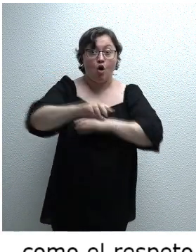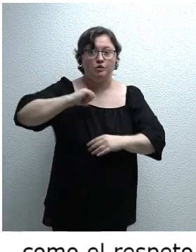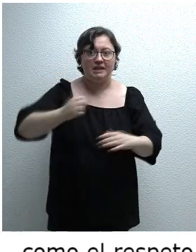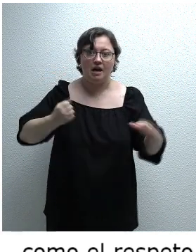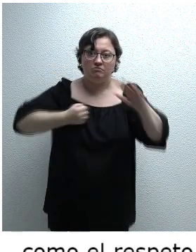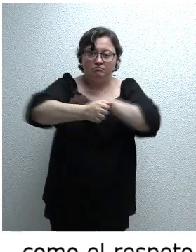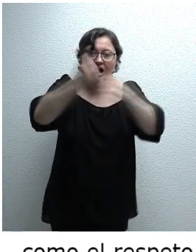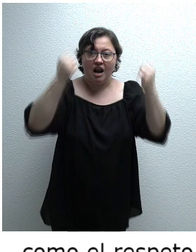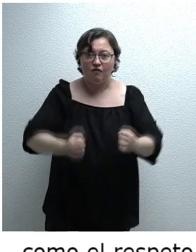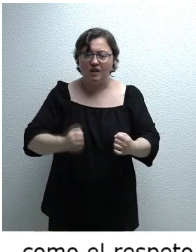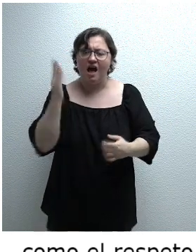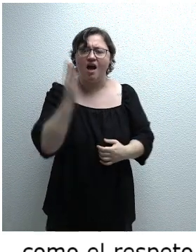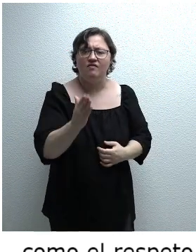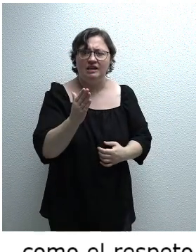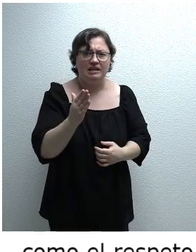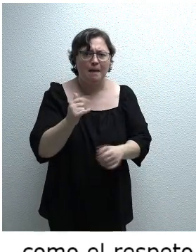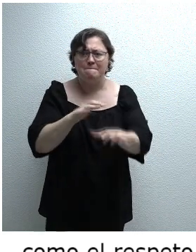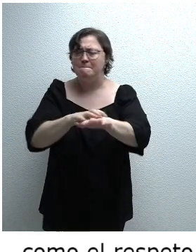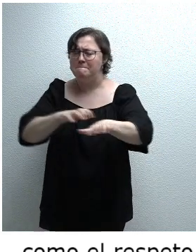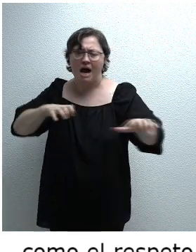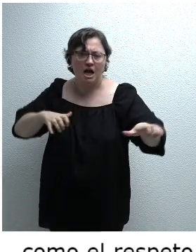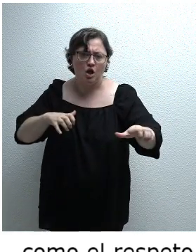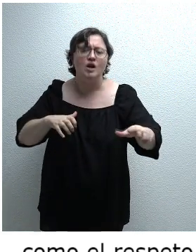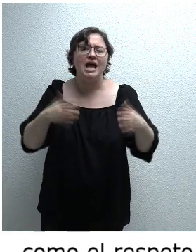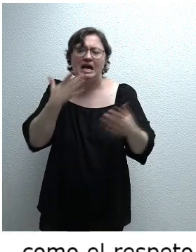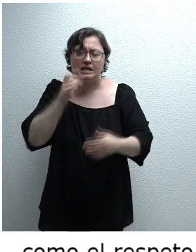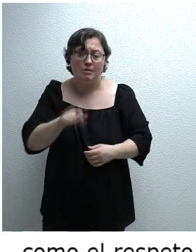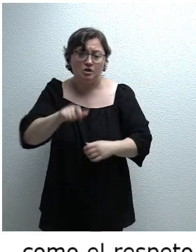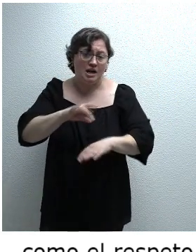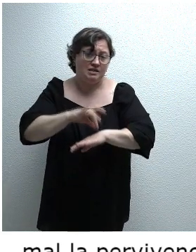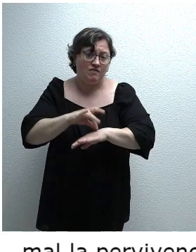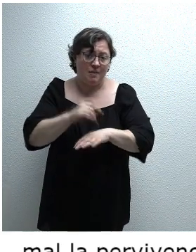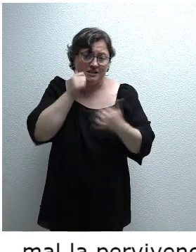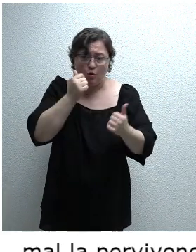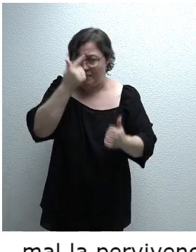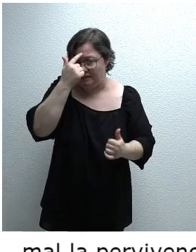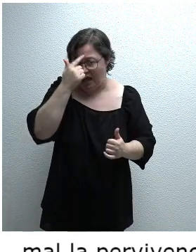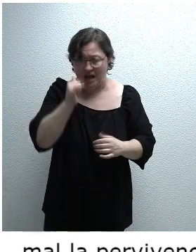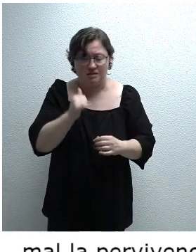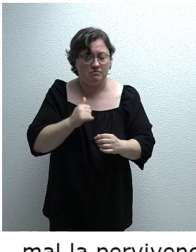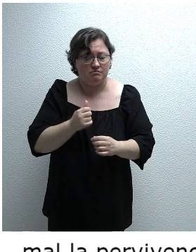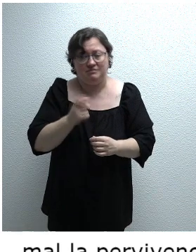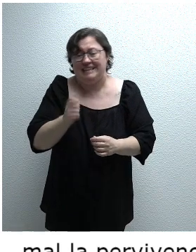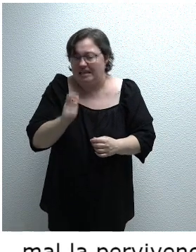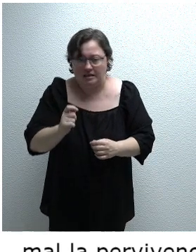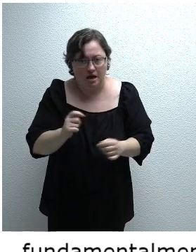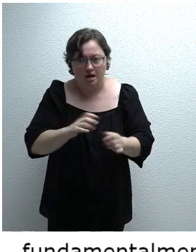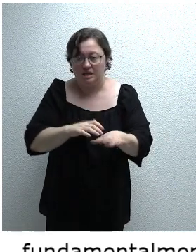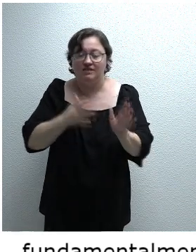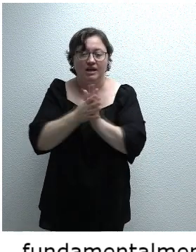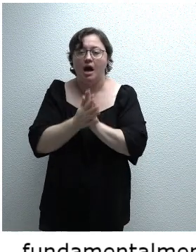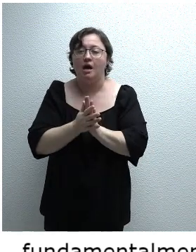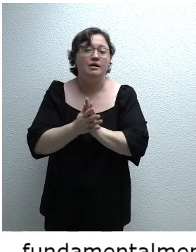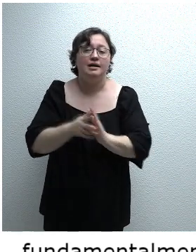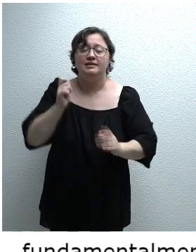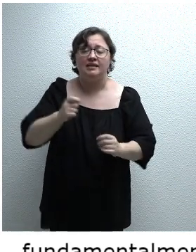afectan fundamentalmente a las personas con problemas de salud mental, entre otras, pero mucho a las personas. Eso es la medida estrella